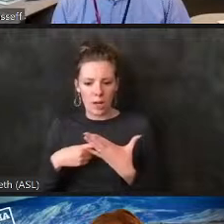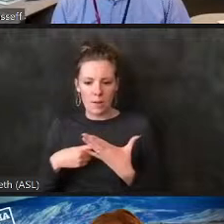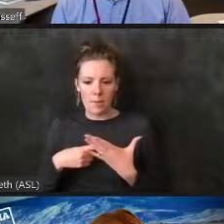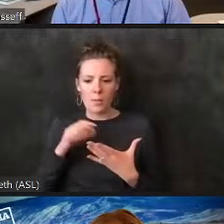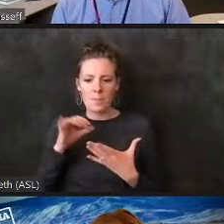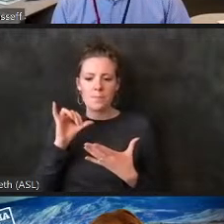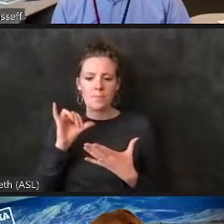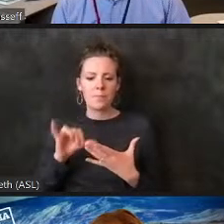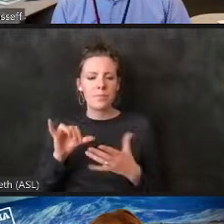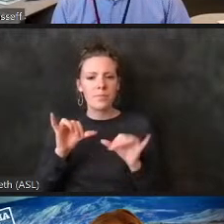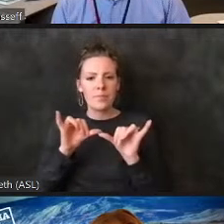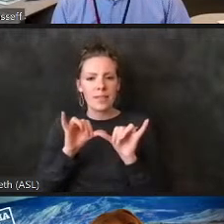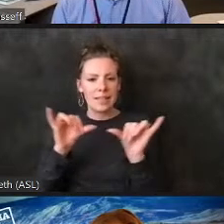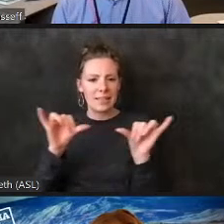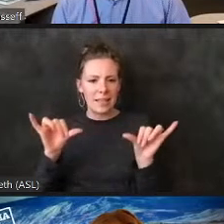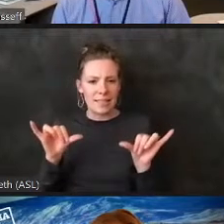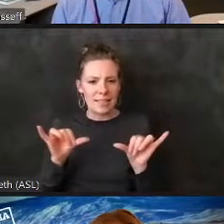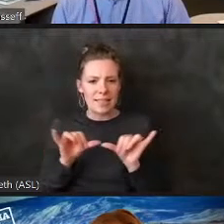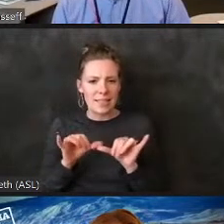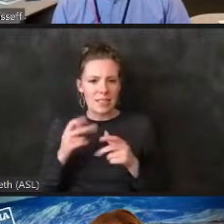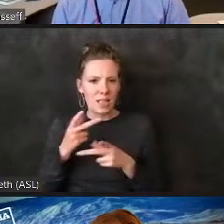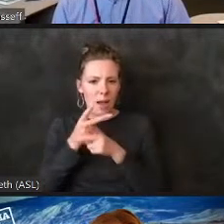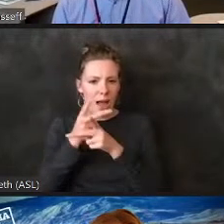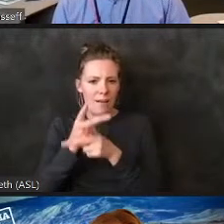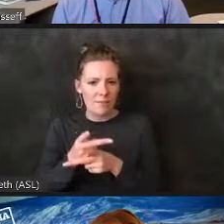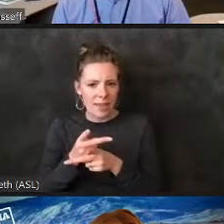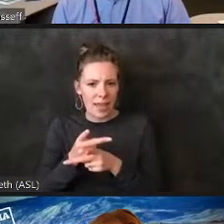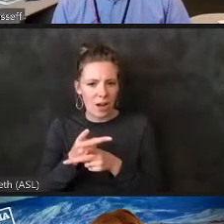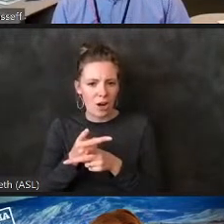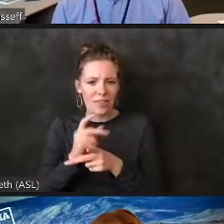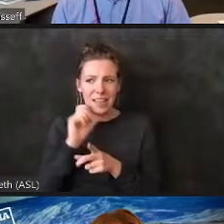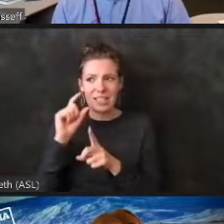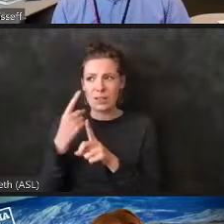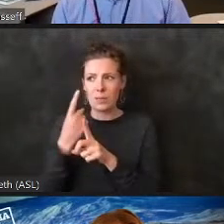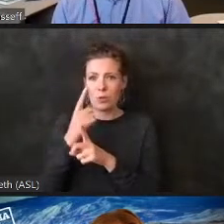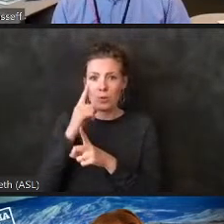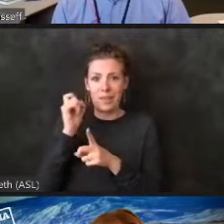hablando nuestros supervisores.